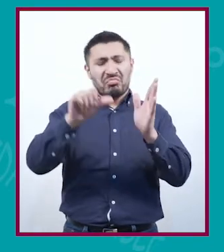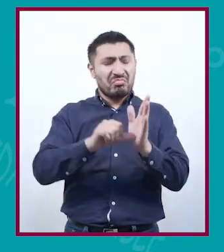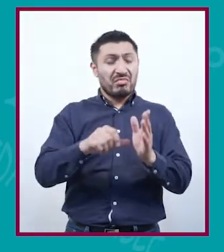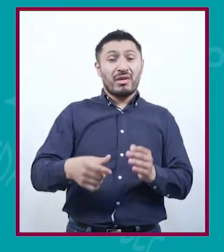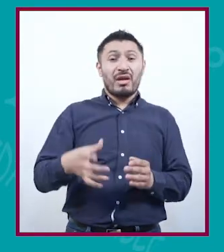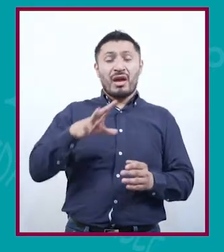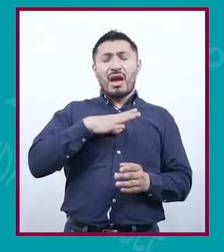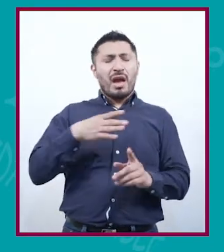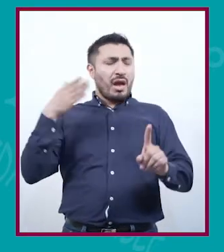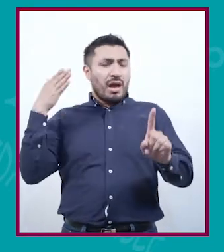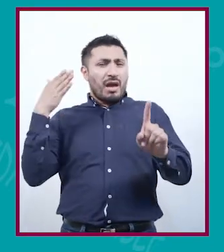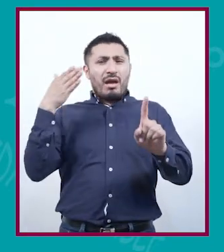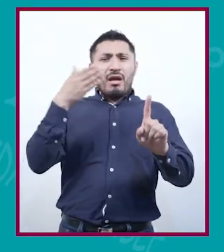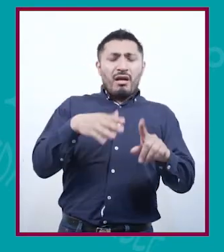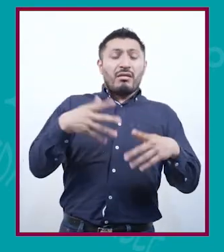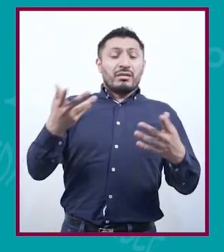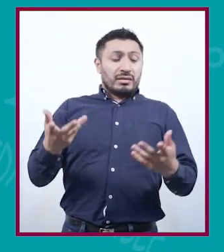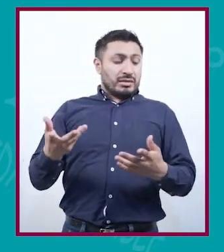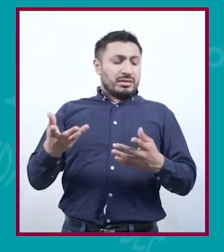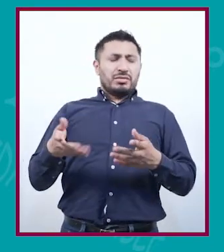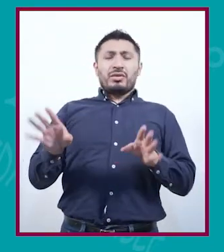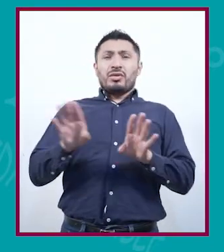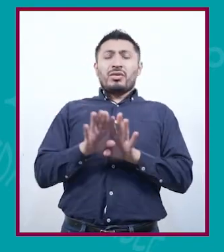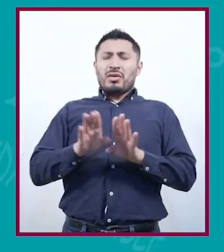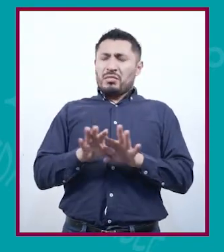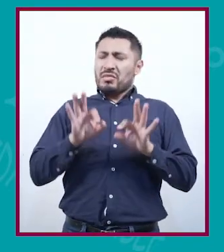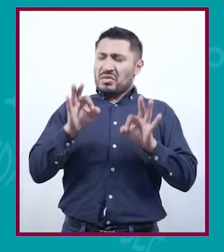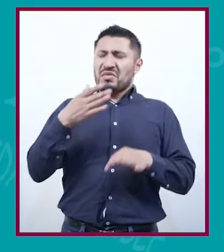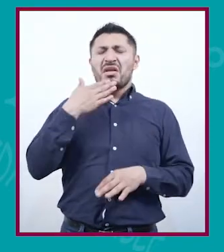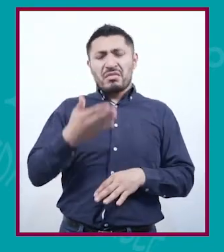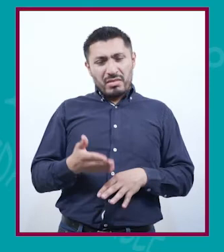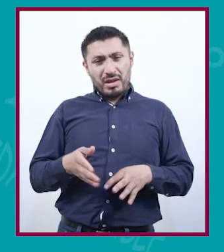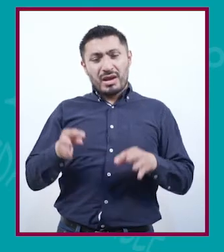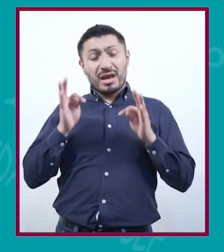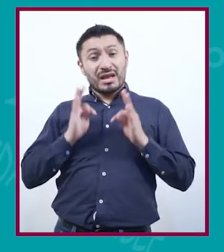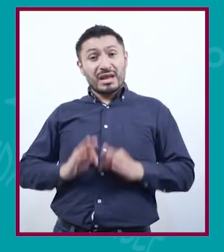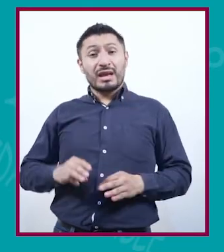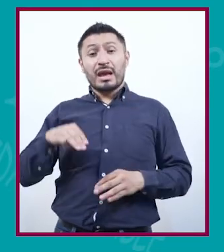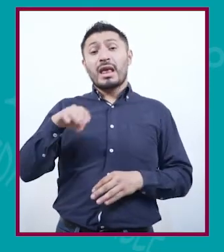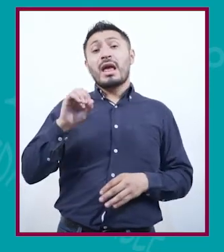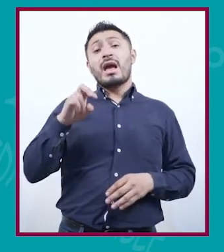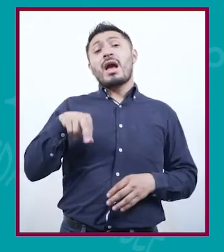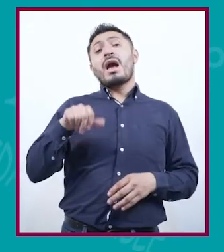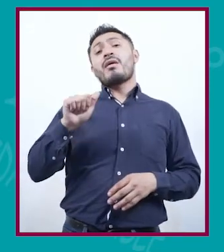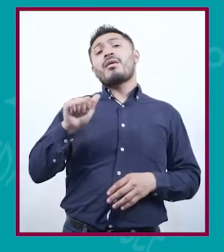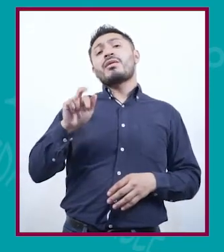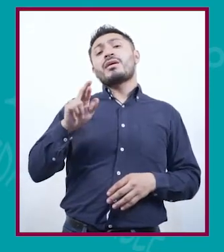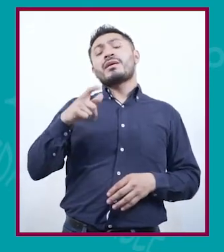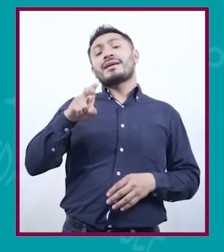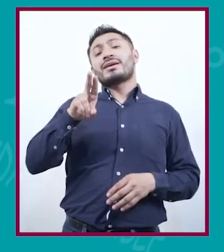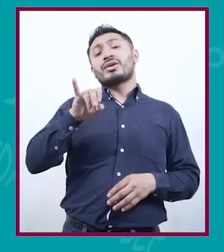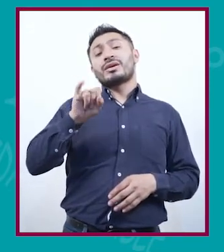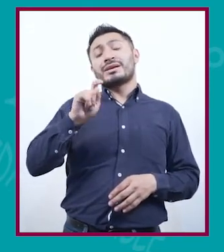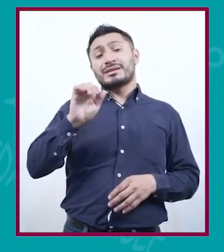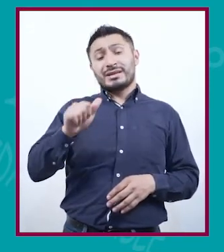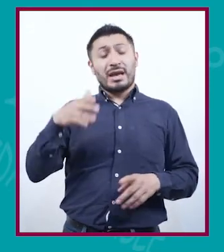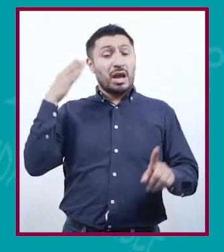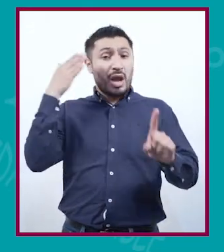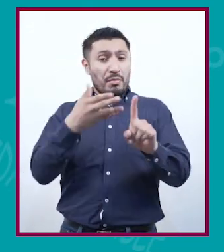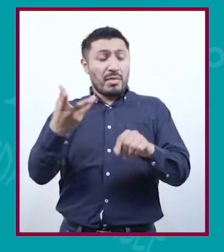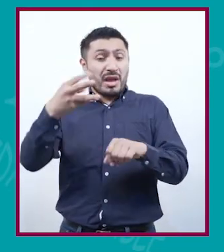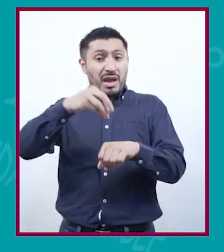24 artículos que con una tendencia muy moderada, muy conservadora, monarquista,